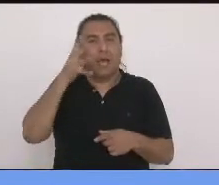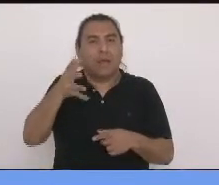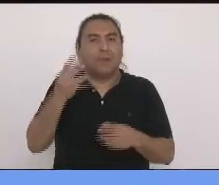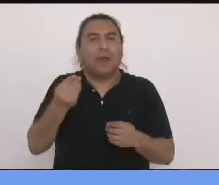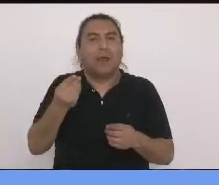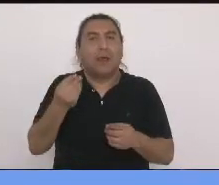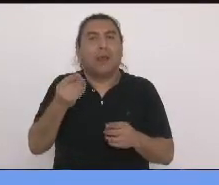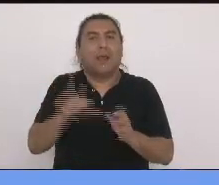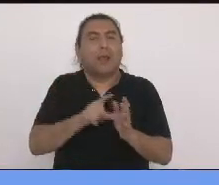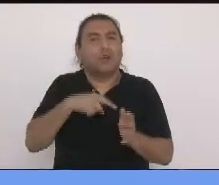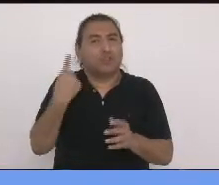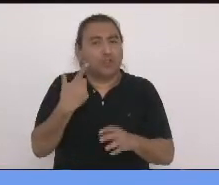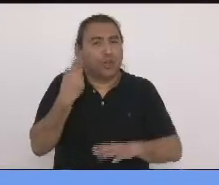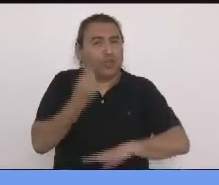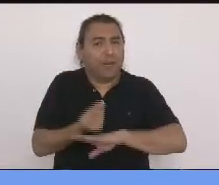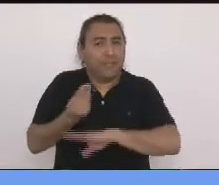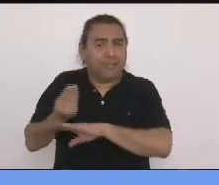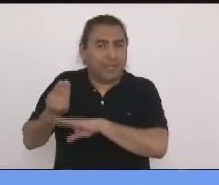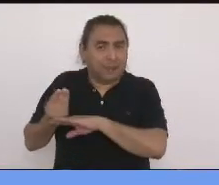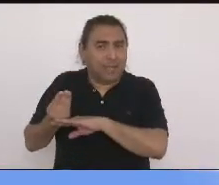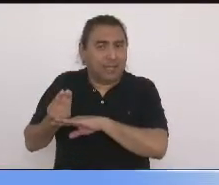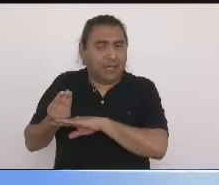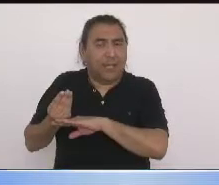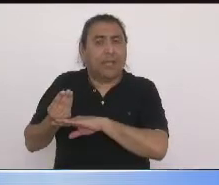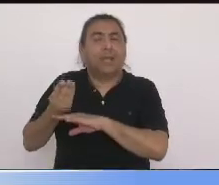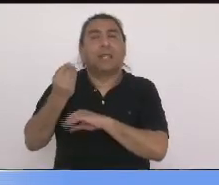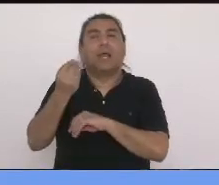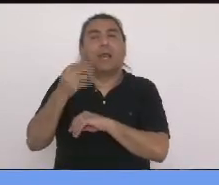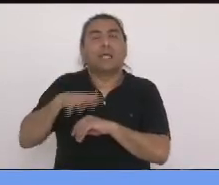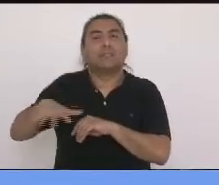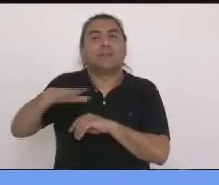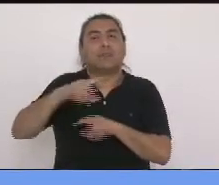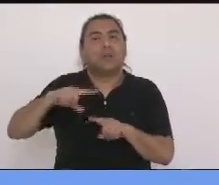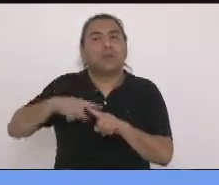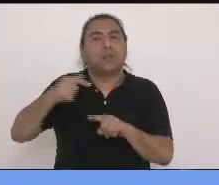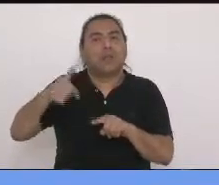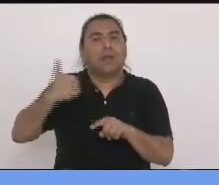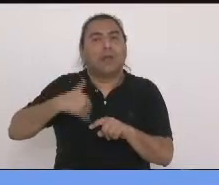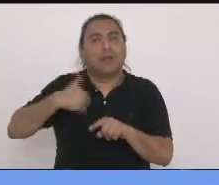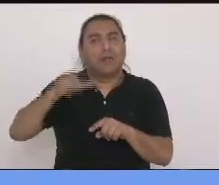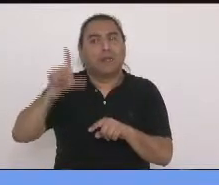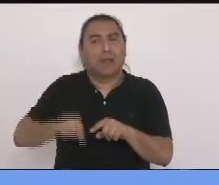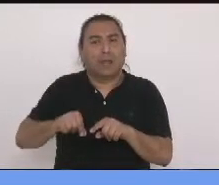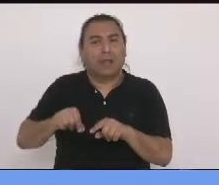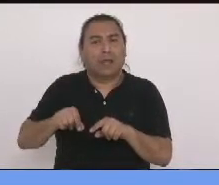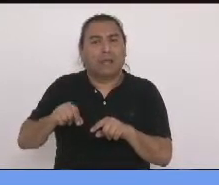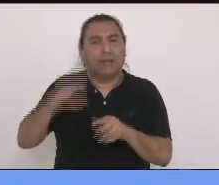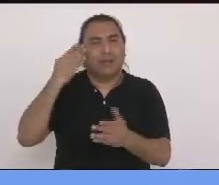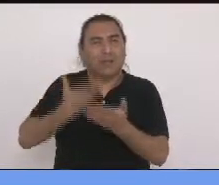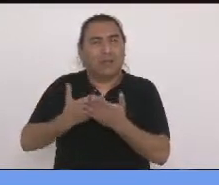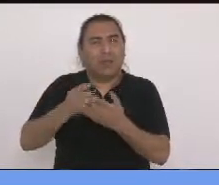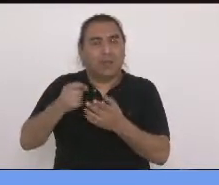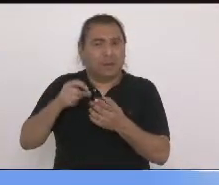que somos los representantes del espacio político de nuestro país que está refrendado por la constitución nacional